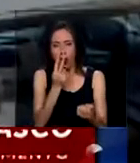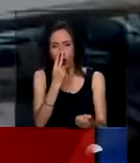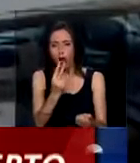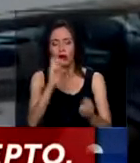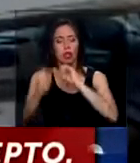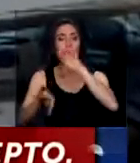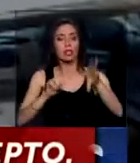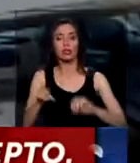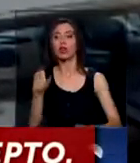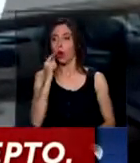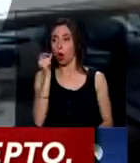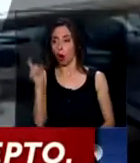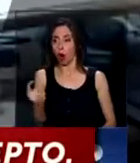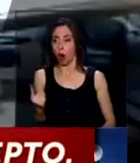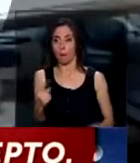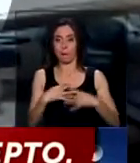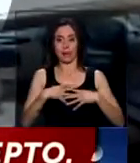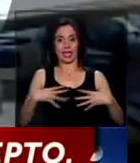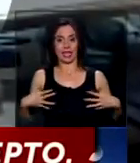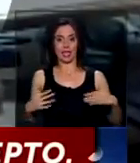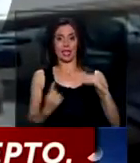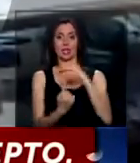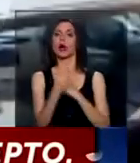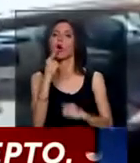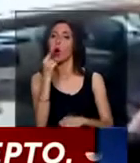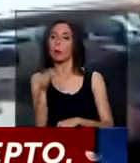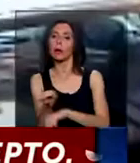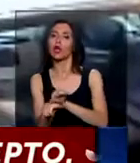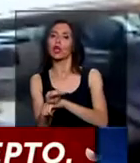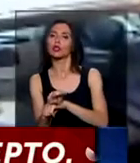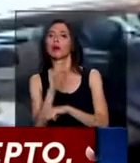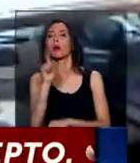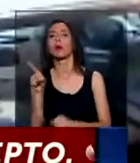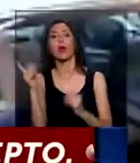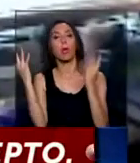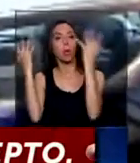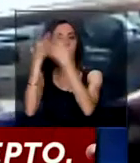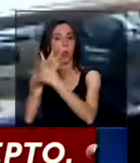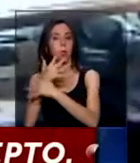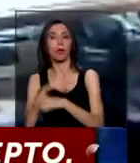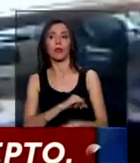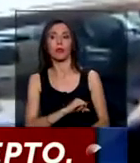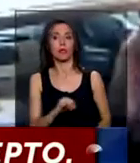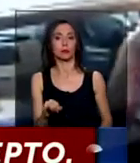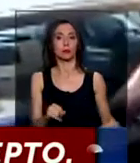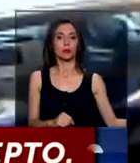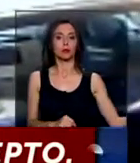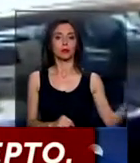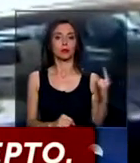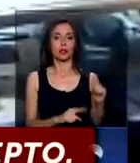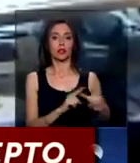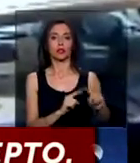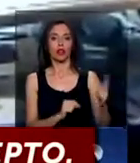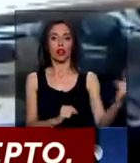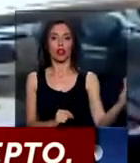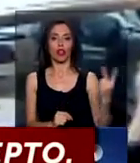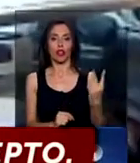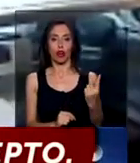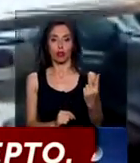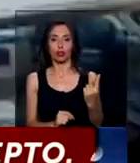imágenes podemos ver que ingresa un hombre. Comienza a hacerle preguntas al conserje para despistarlo. Segundos después, ingresan los otros dos, que